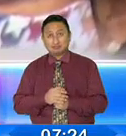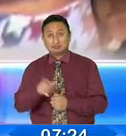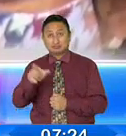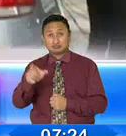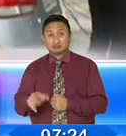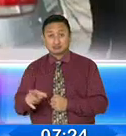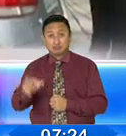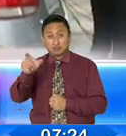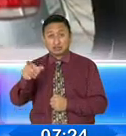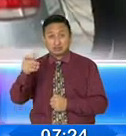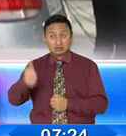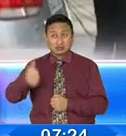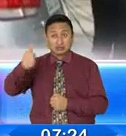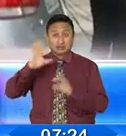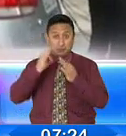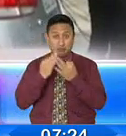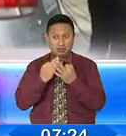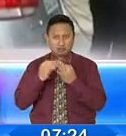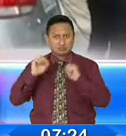familia también había celebración.